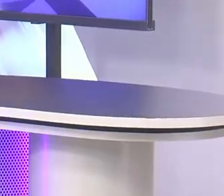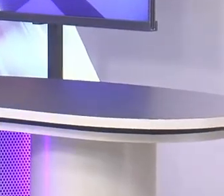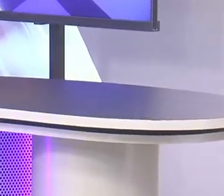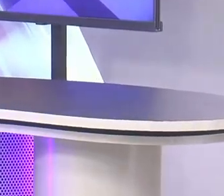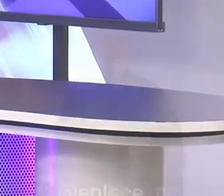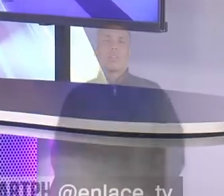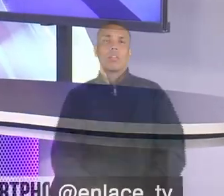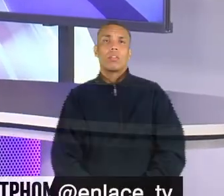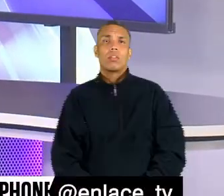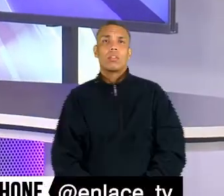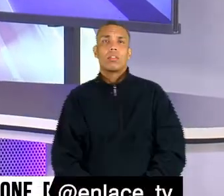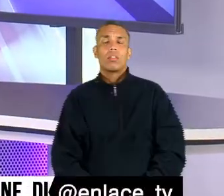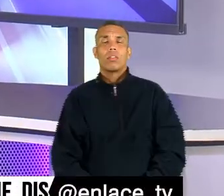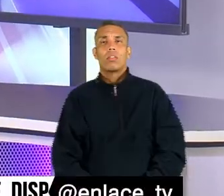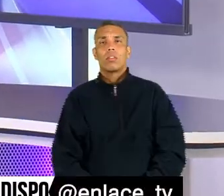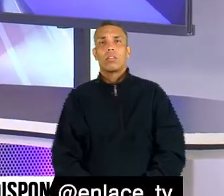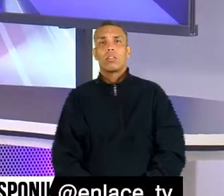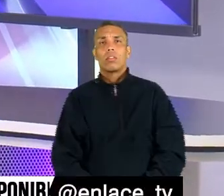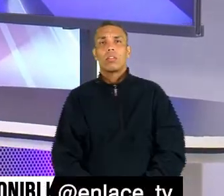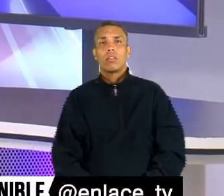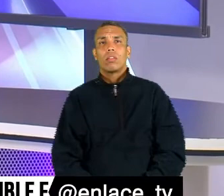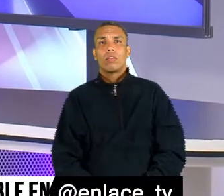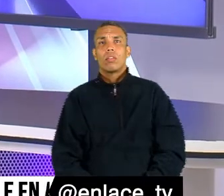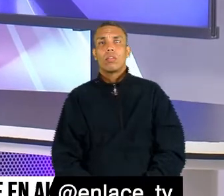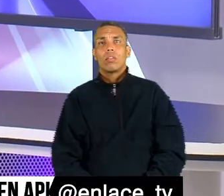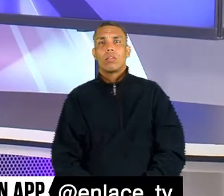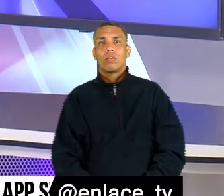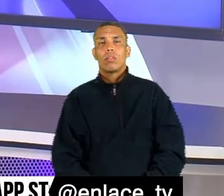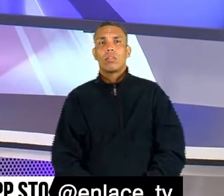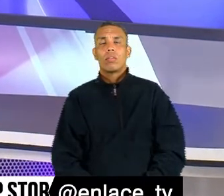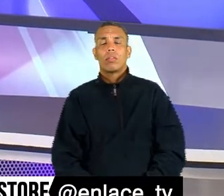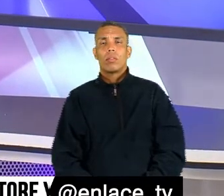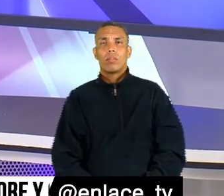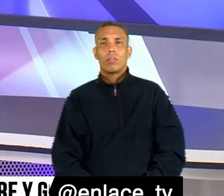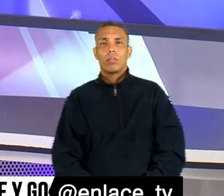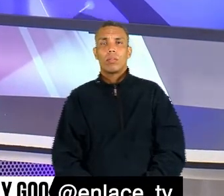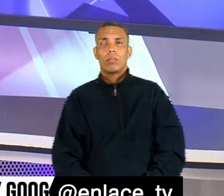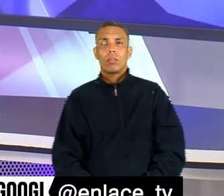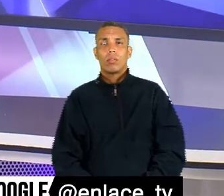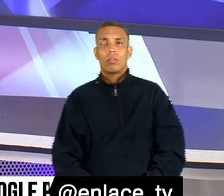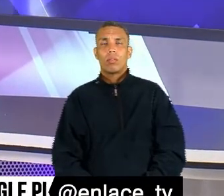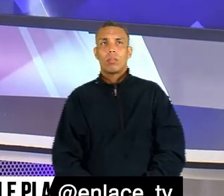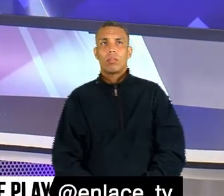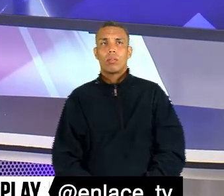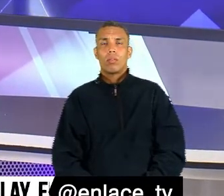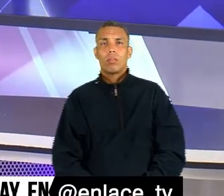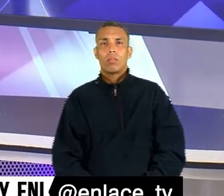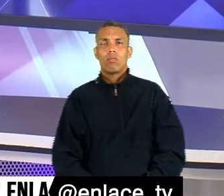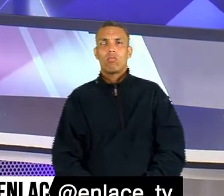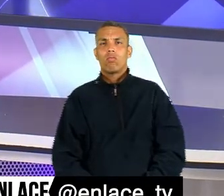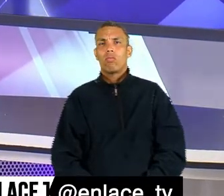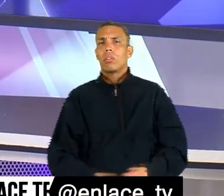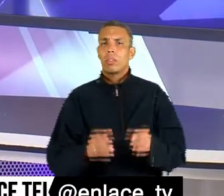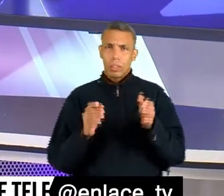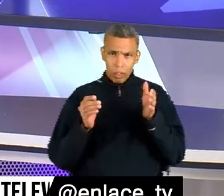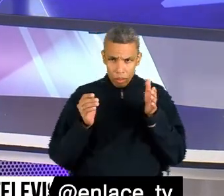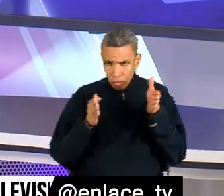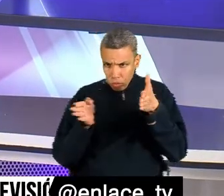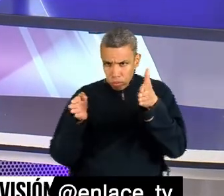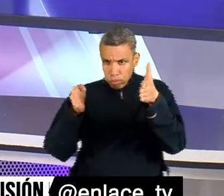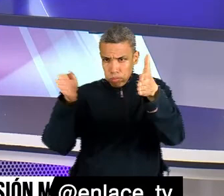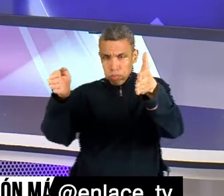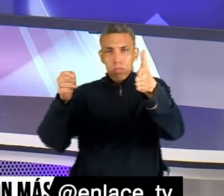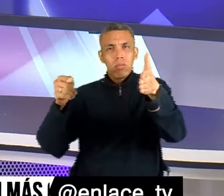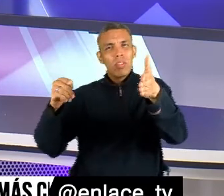Gracias por continuar con nosotros. Se llevó a cabo la socialización del proyecto vial Ruta del Cacao, al cual asistieron dirigentes gremiales